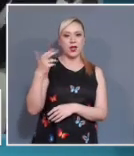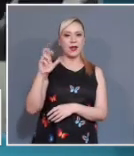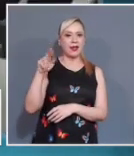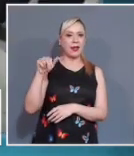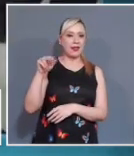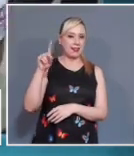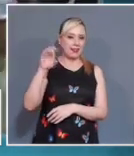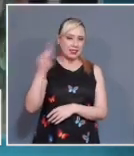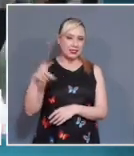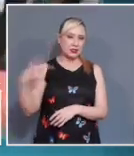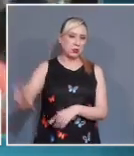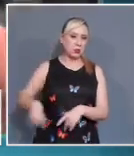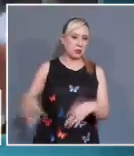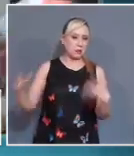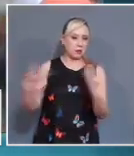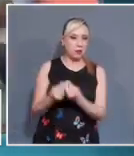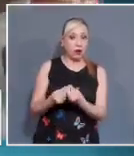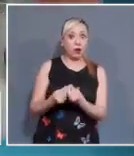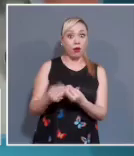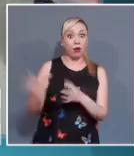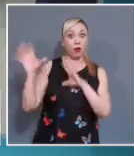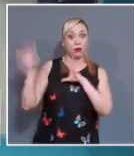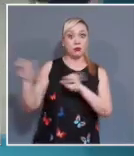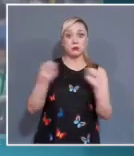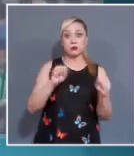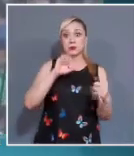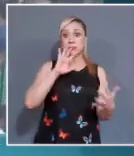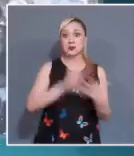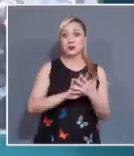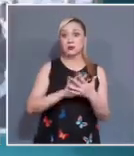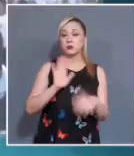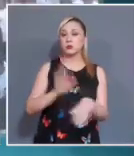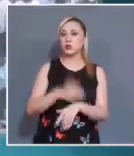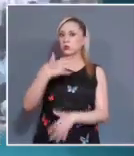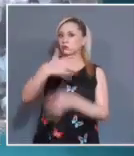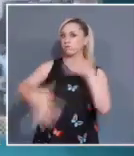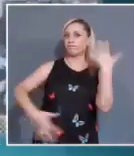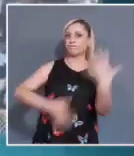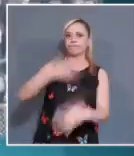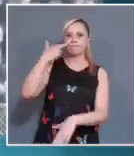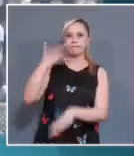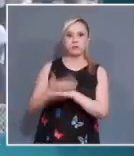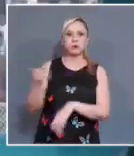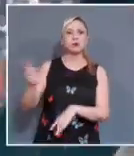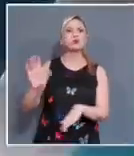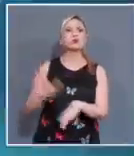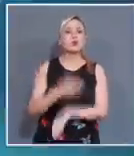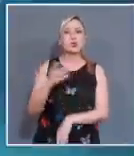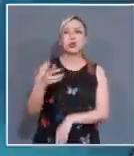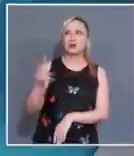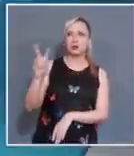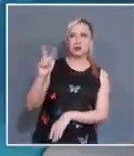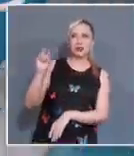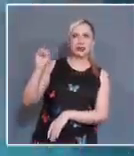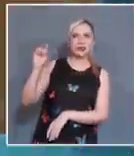los posibles cargos de homicidio involuntario y caos público, tras la estampida ocurrida el fin de semana.